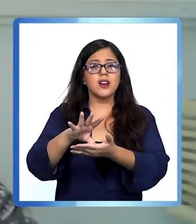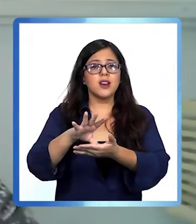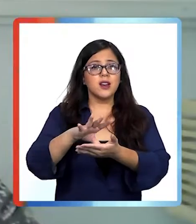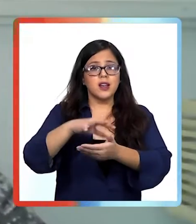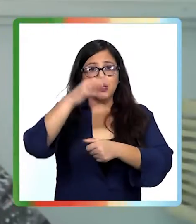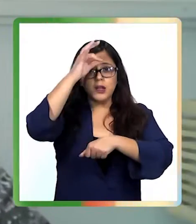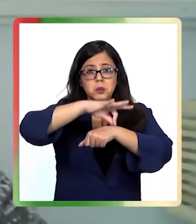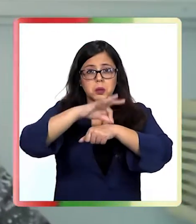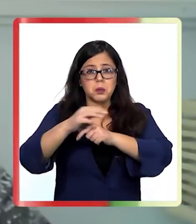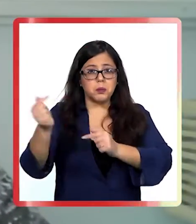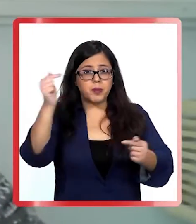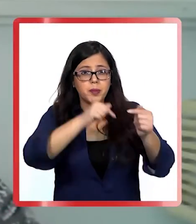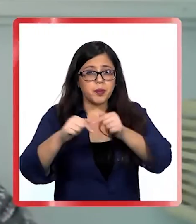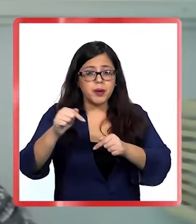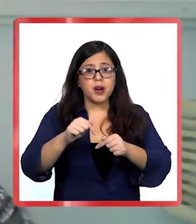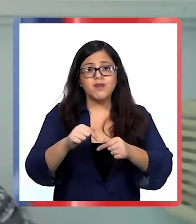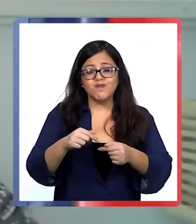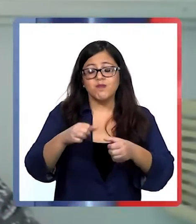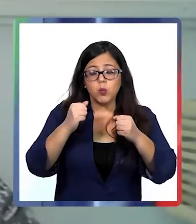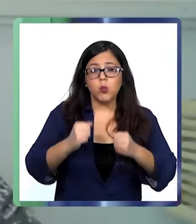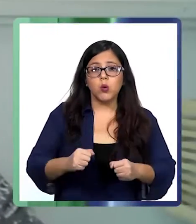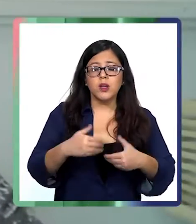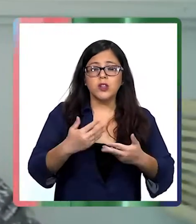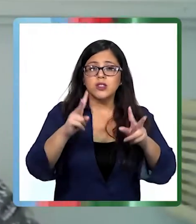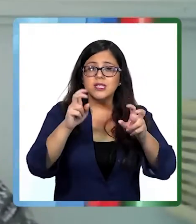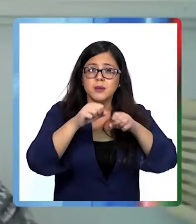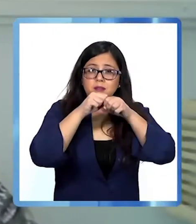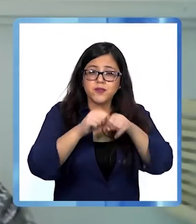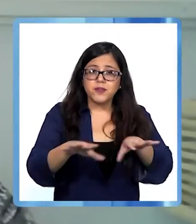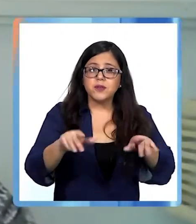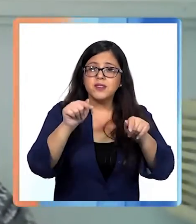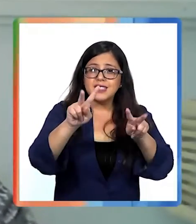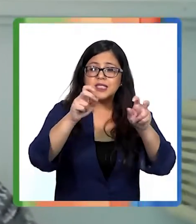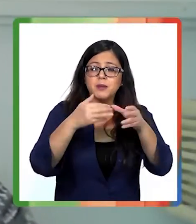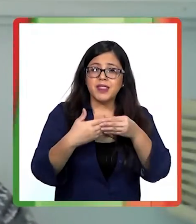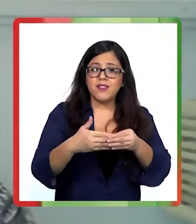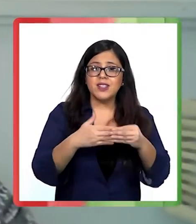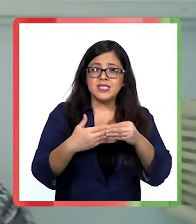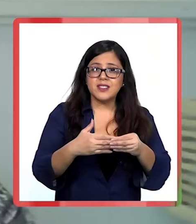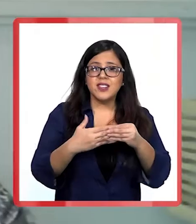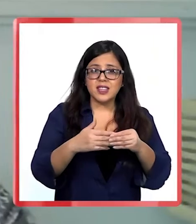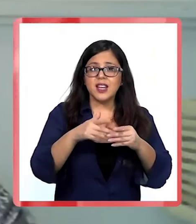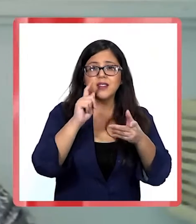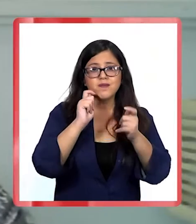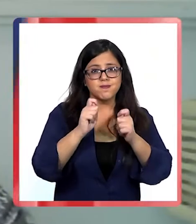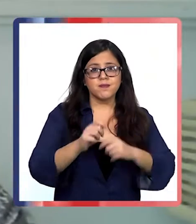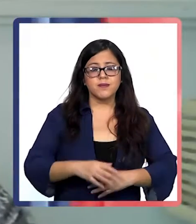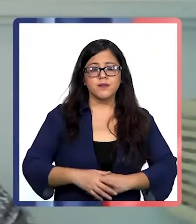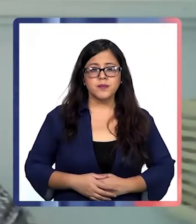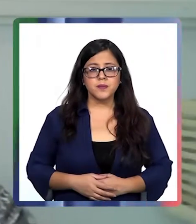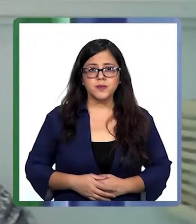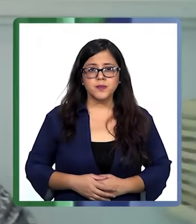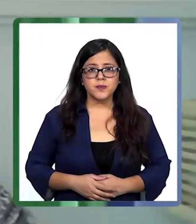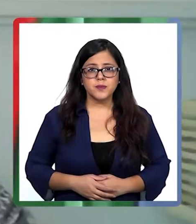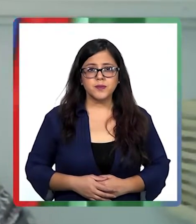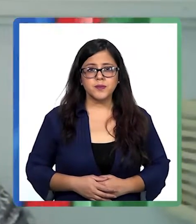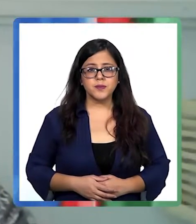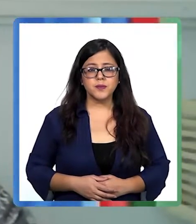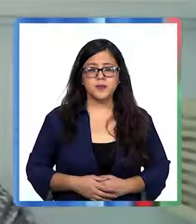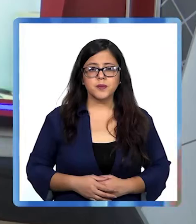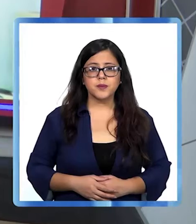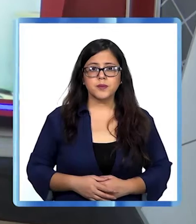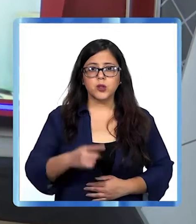ingresen personas infectadas aumenta, eso es un hecho. Así que desde el punto de vista de transmisión virológica, esa flexibilidad es altamente